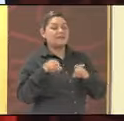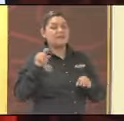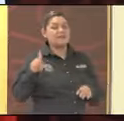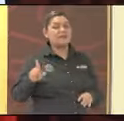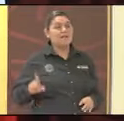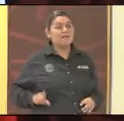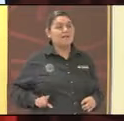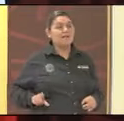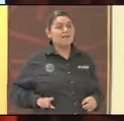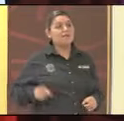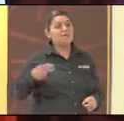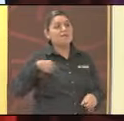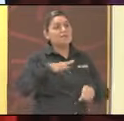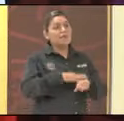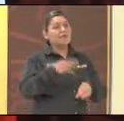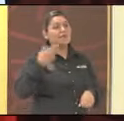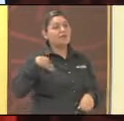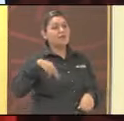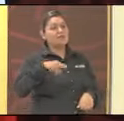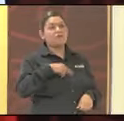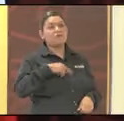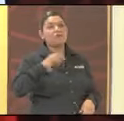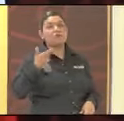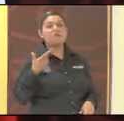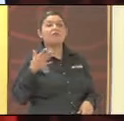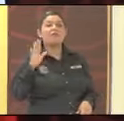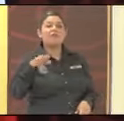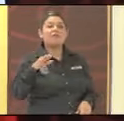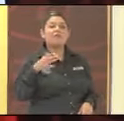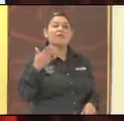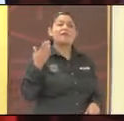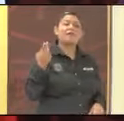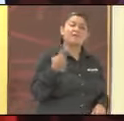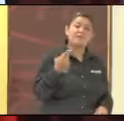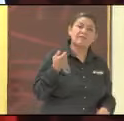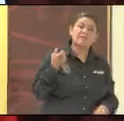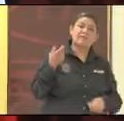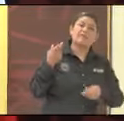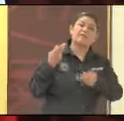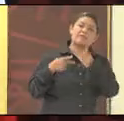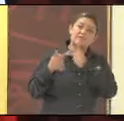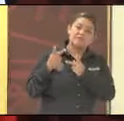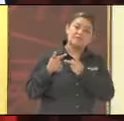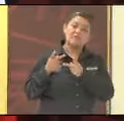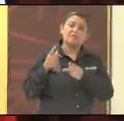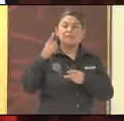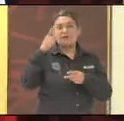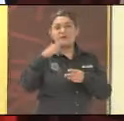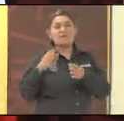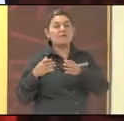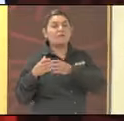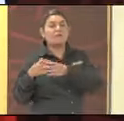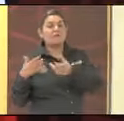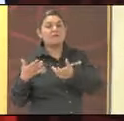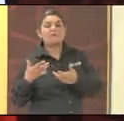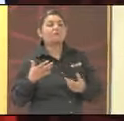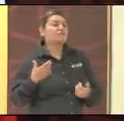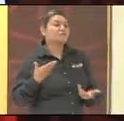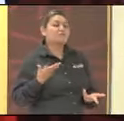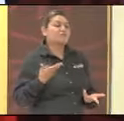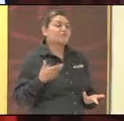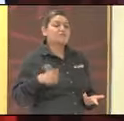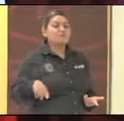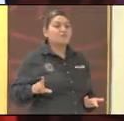ayuntamiento, porque nosotros se me acercan y me dicen, oye, necesitamos que nos prestes para una cooperativa. Lamentablemente,